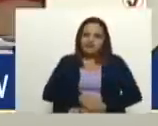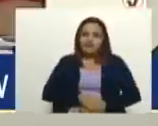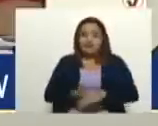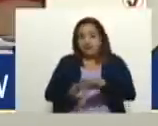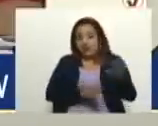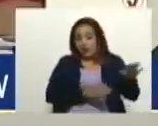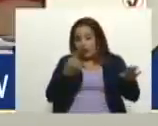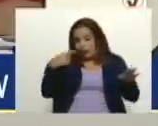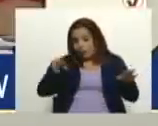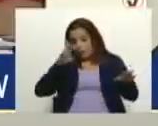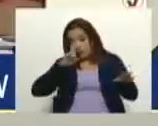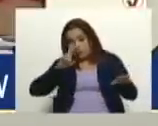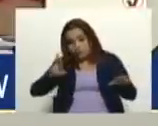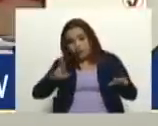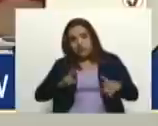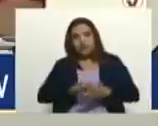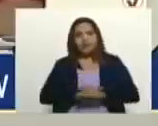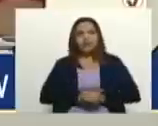al